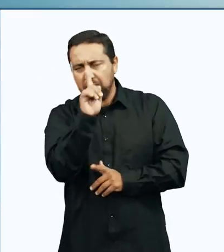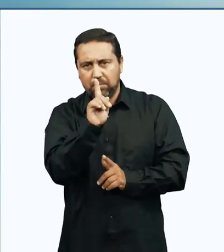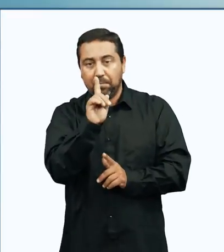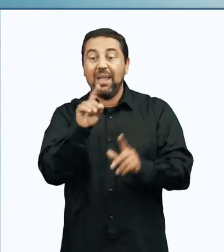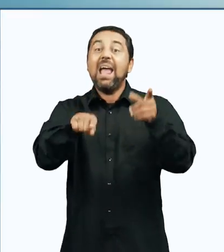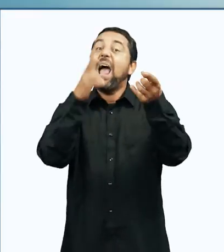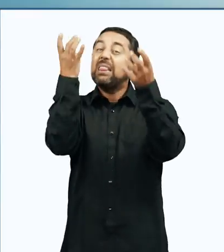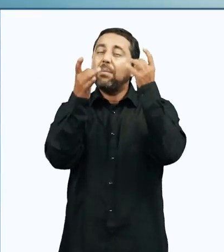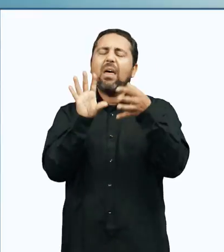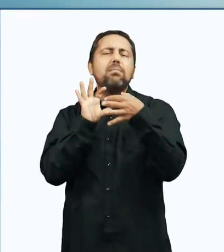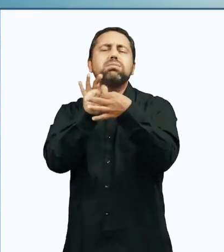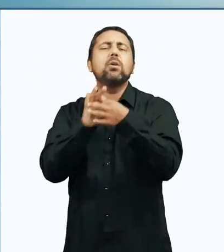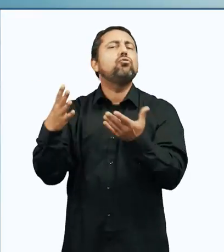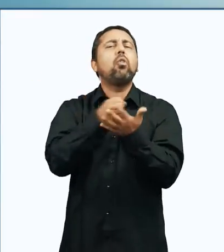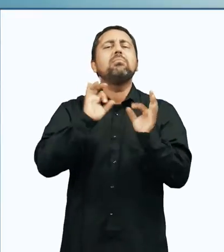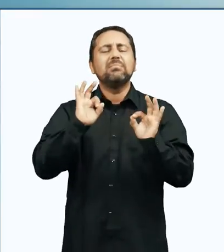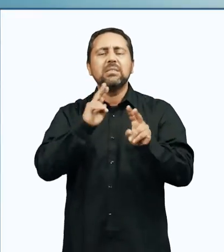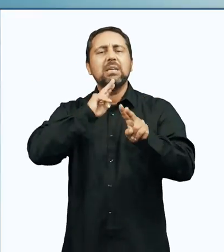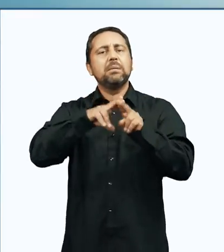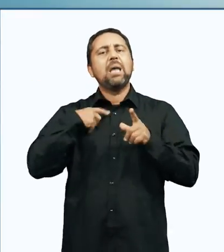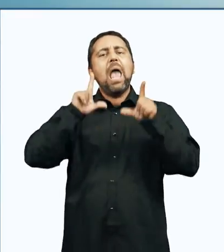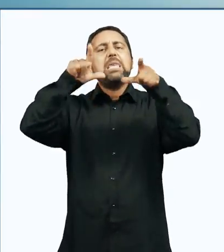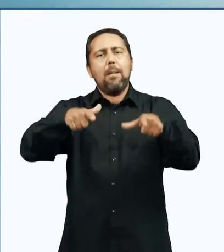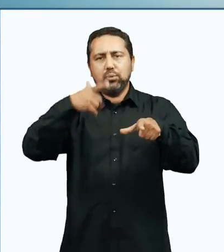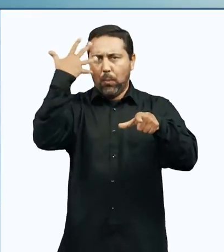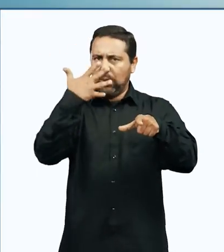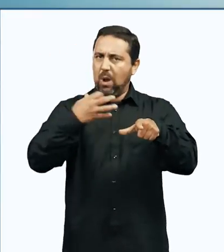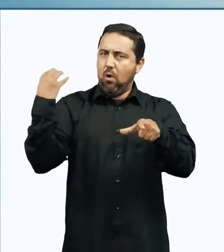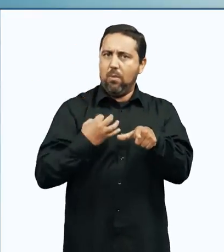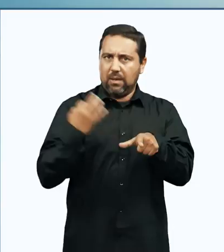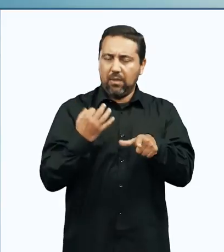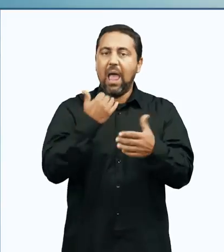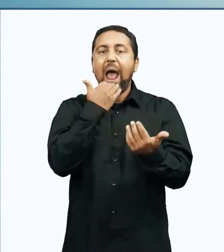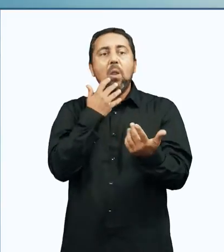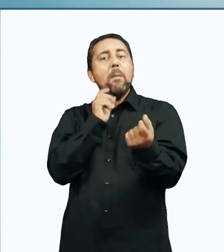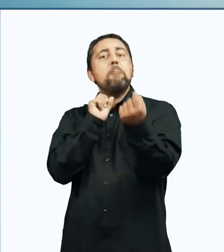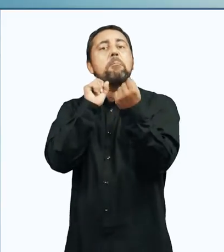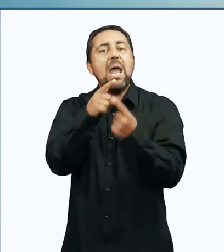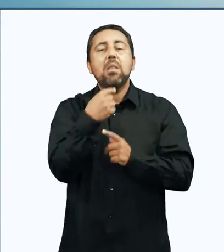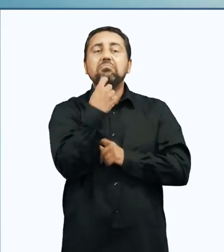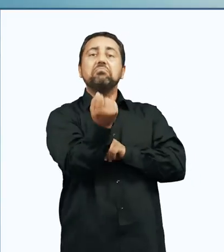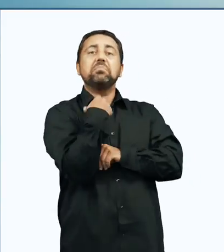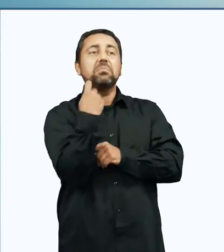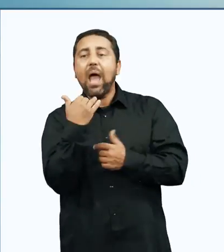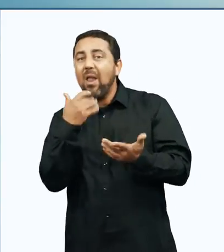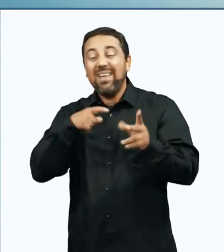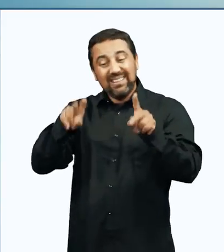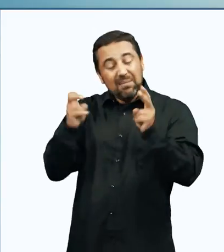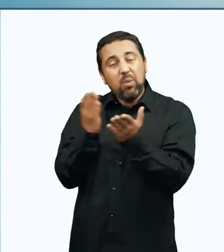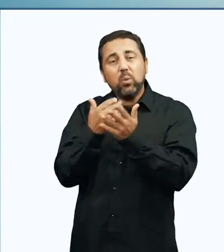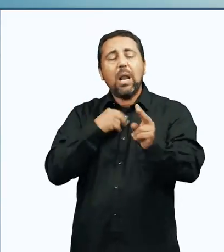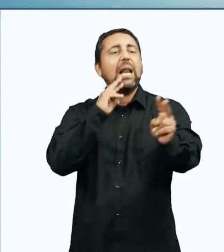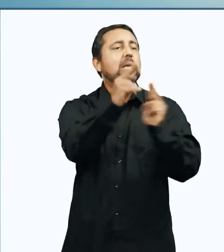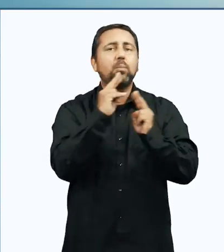concerniente a la actividad se hace a través de campus virtual por tanto no se responderá a ningún mail acerca del curso por correo